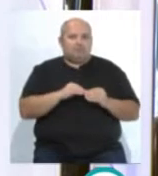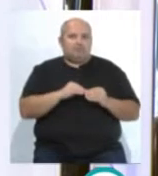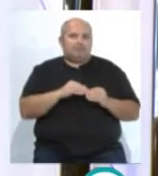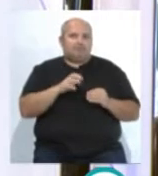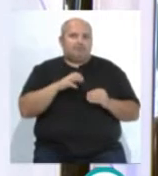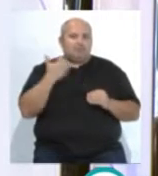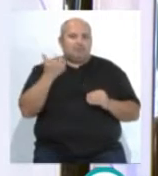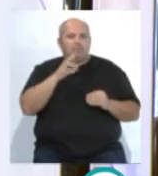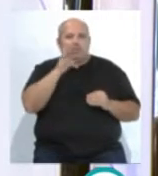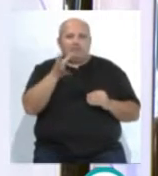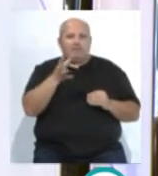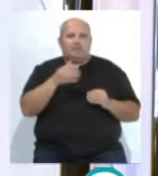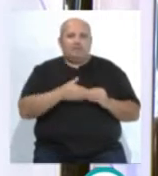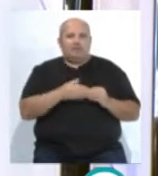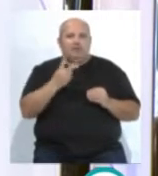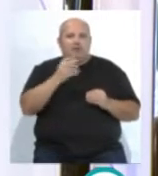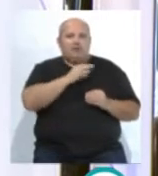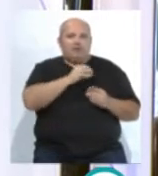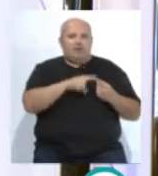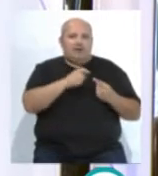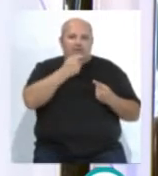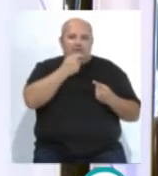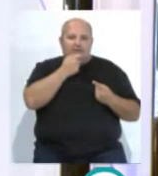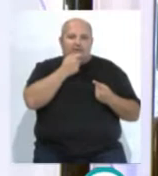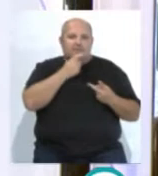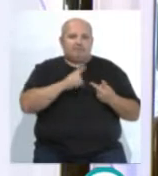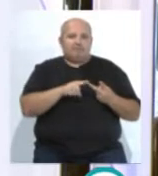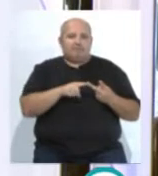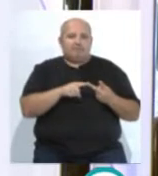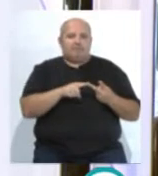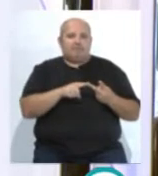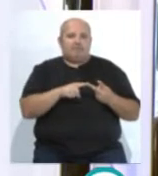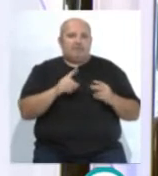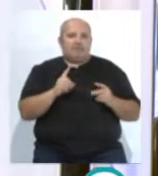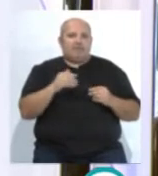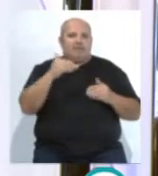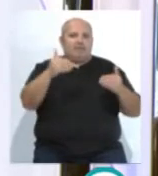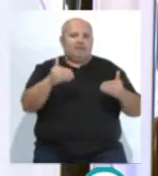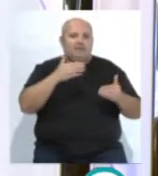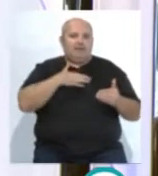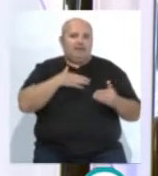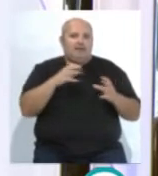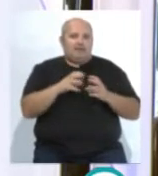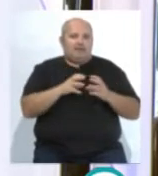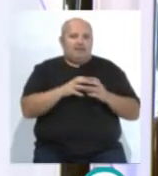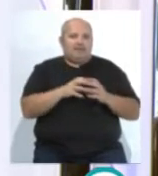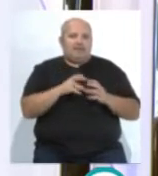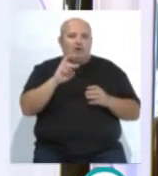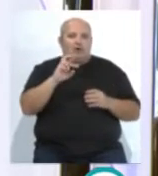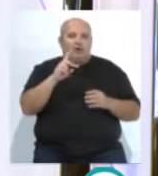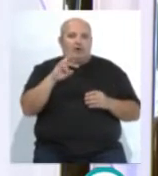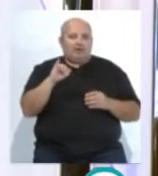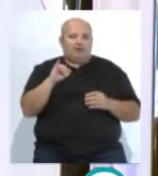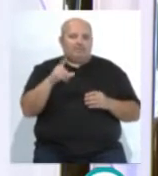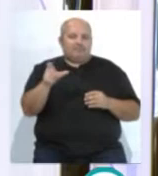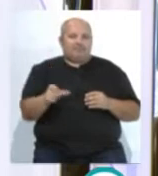cabreado con dos señores, el árbitro y el delantero centro del Granada. Rodri, que hizo lo